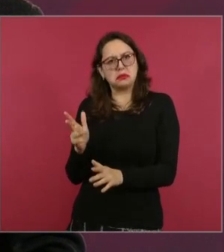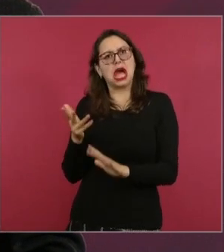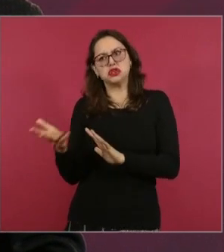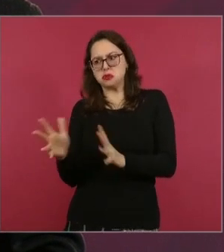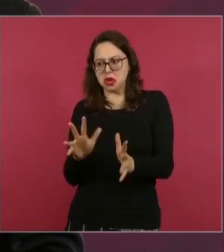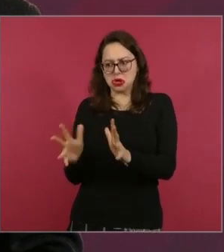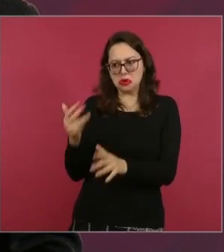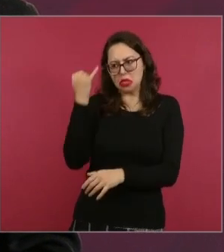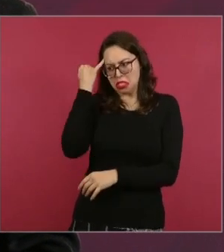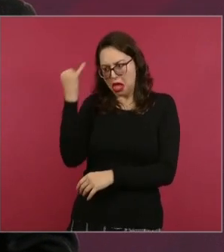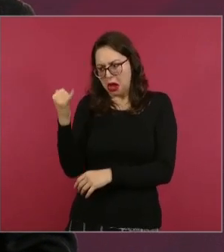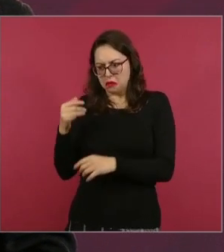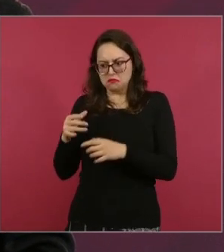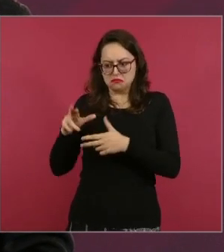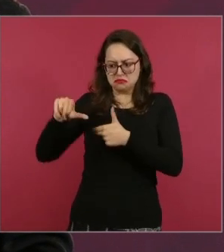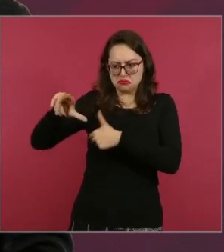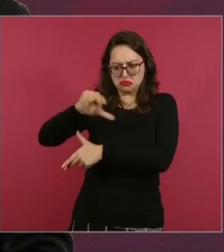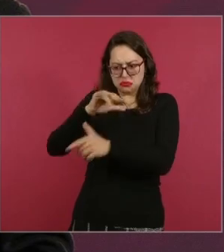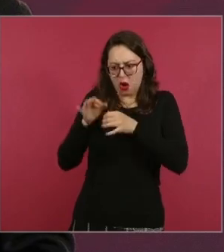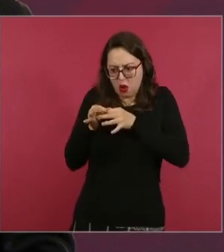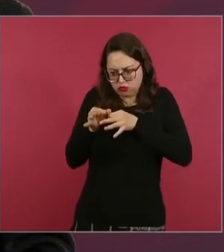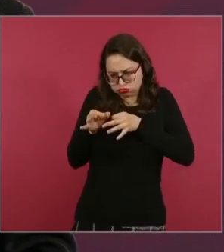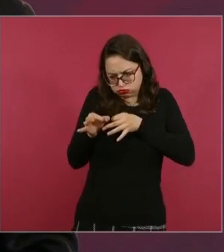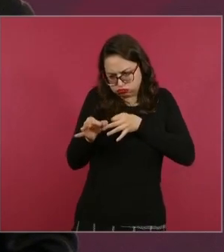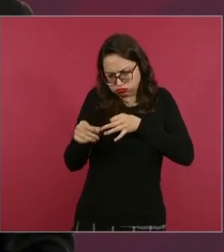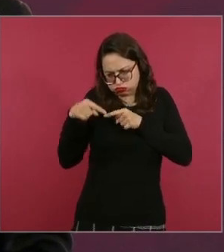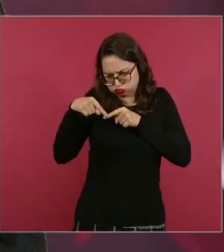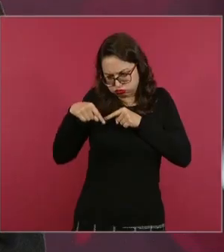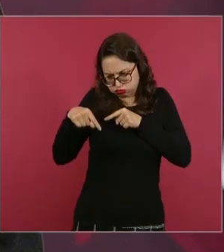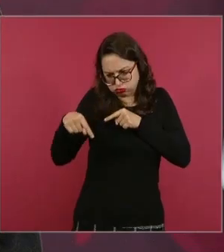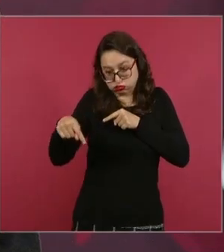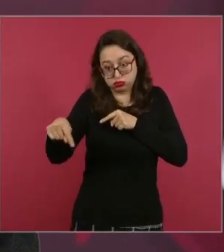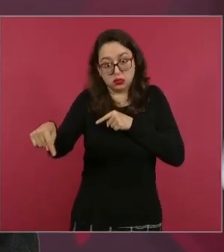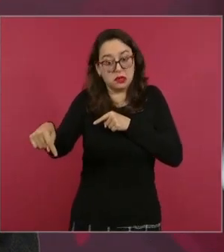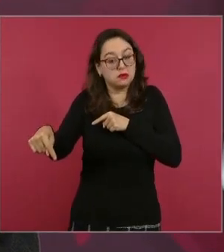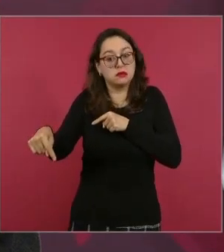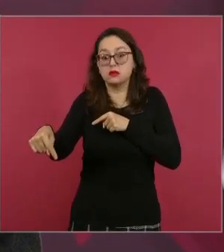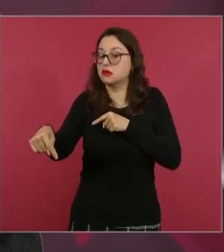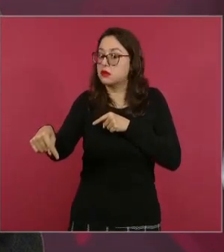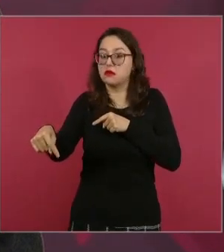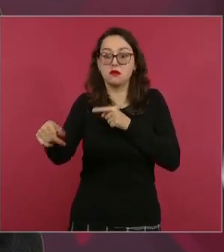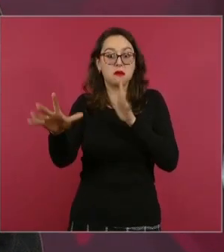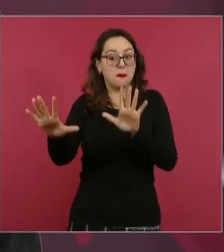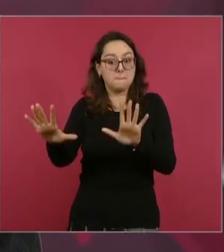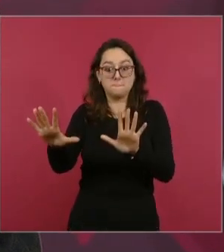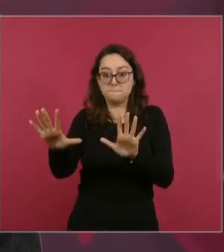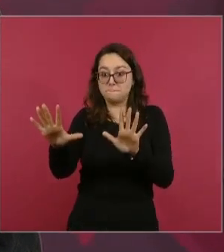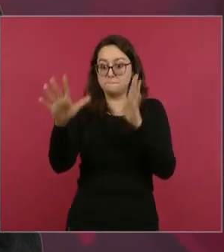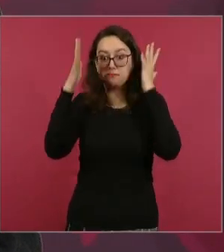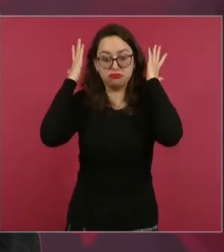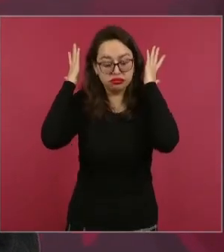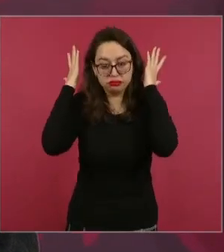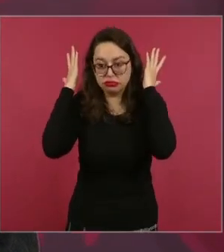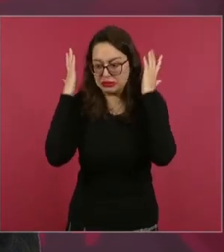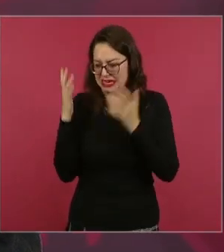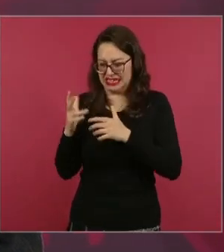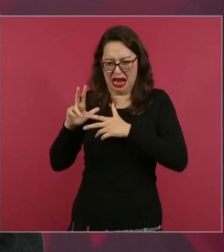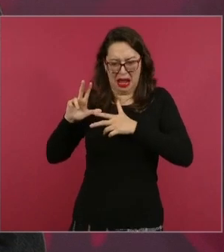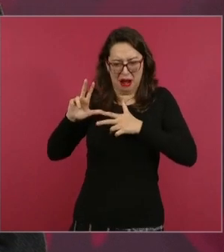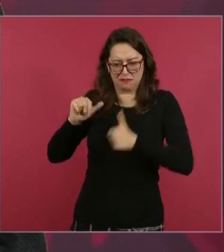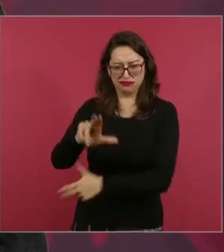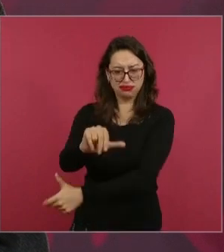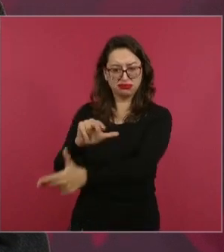eh De todas maneras hago el llamado a las 88:25 de